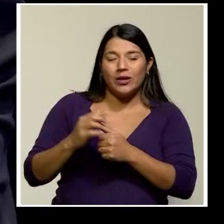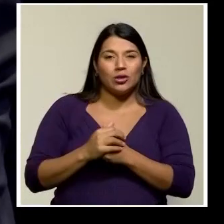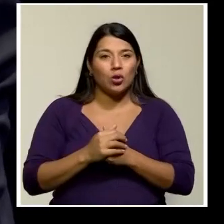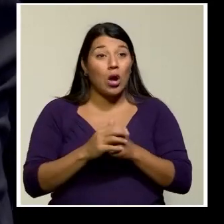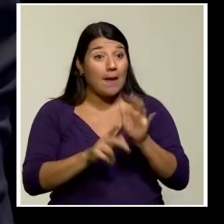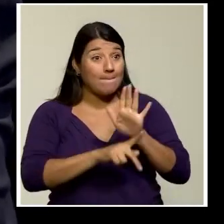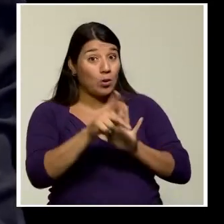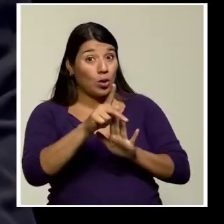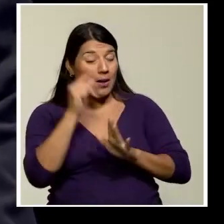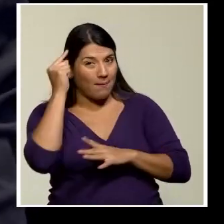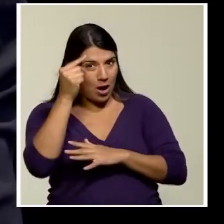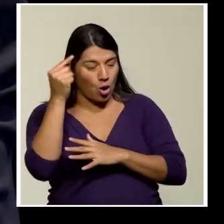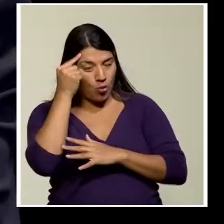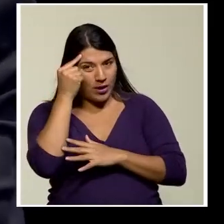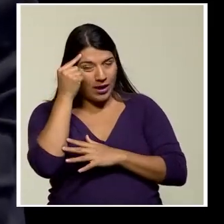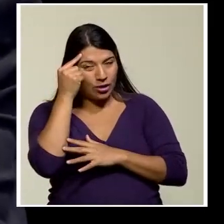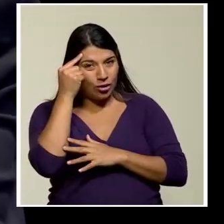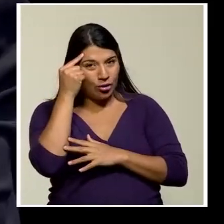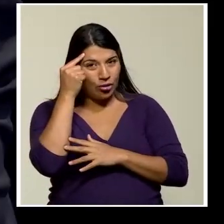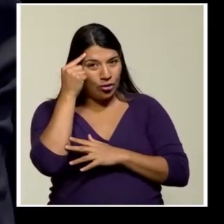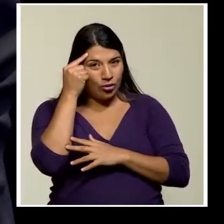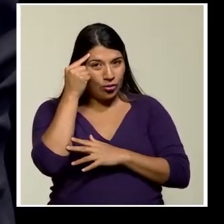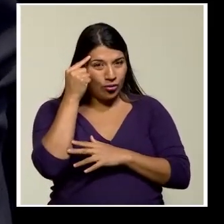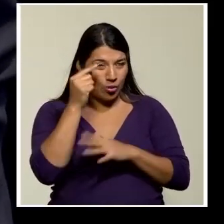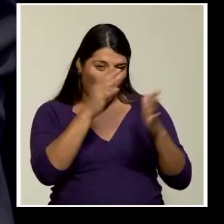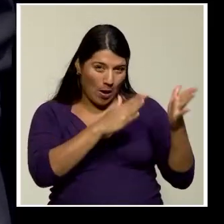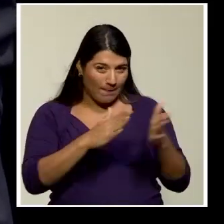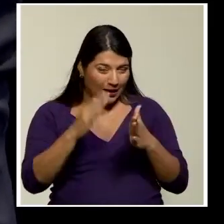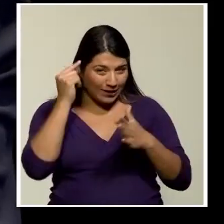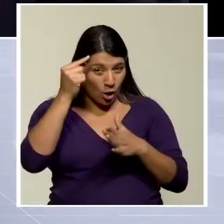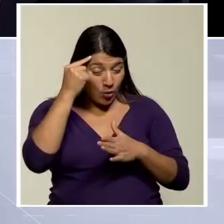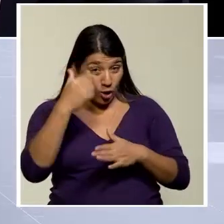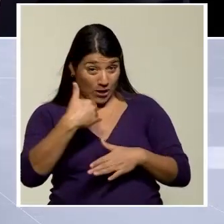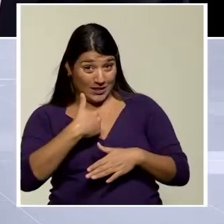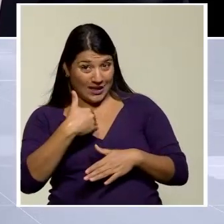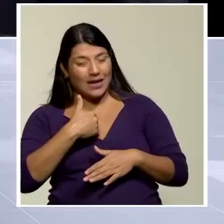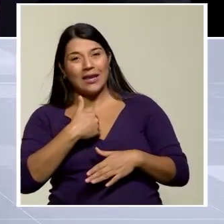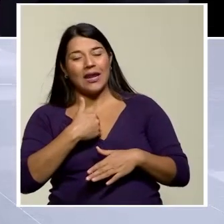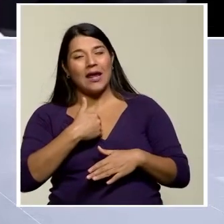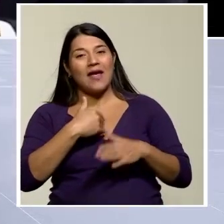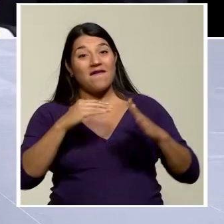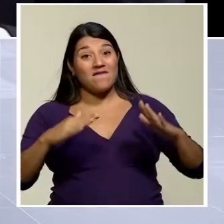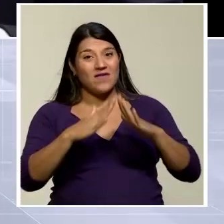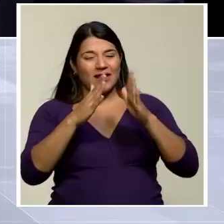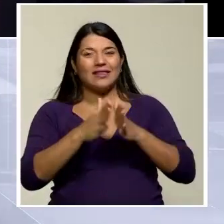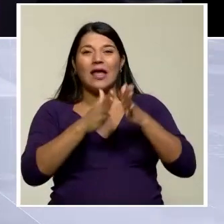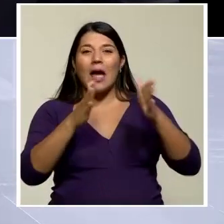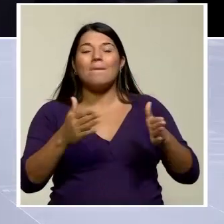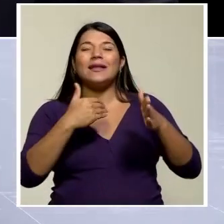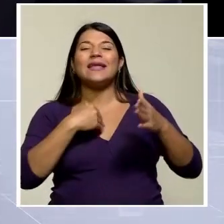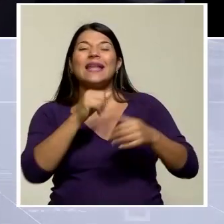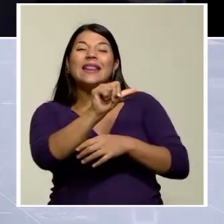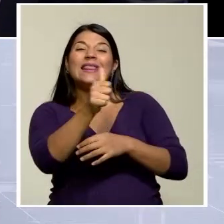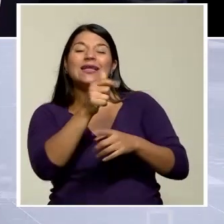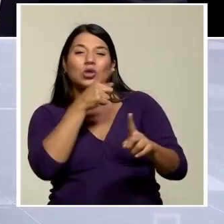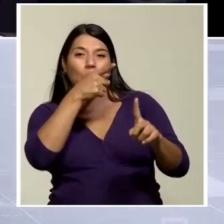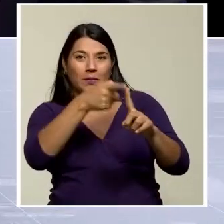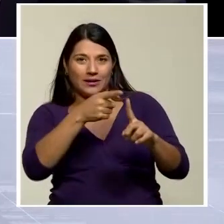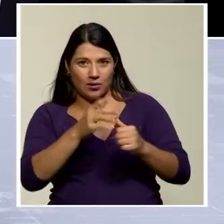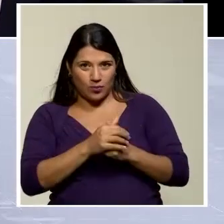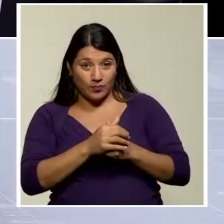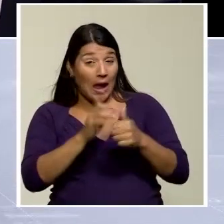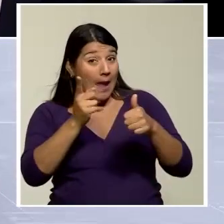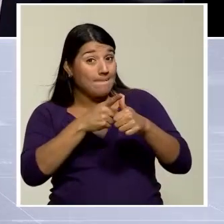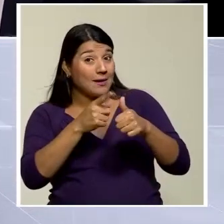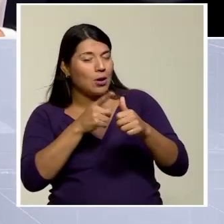programa de gobierno del FA, del Frente Amplio, se incluye un decálogo de 10 pilares. El